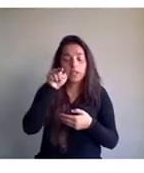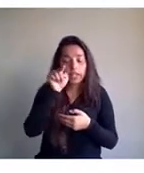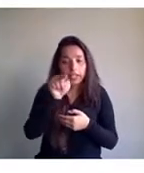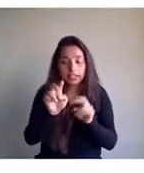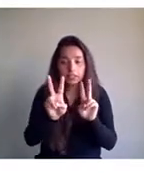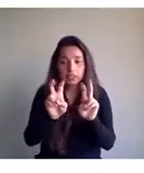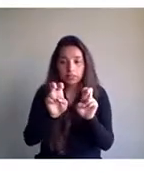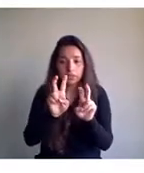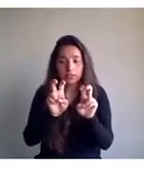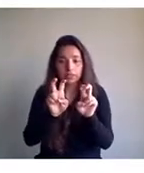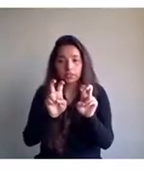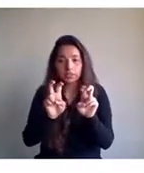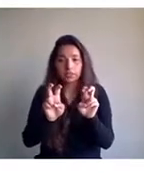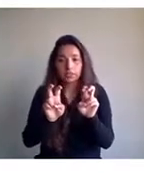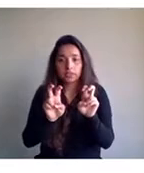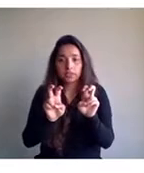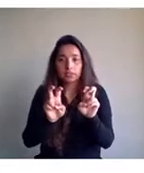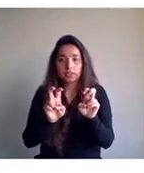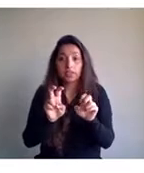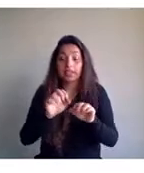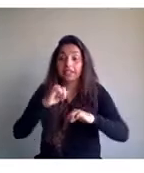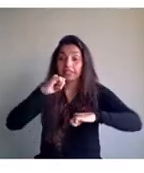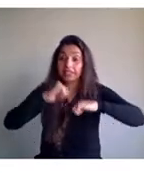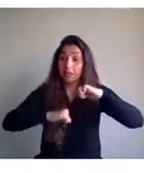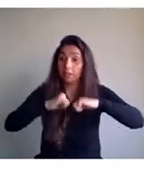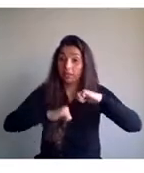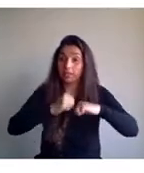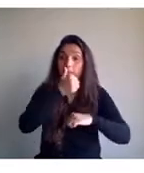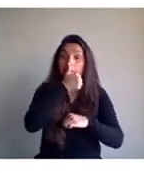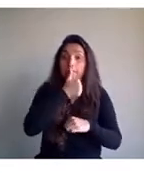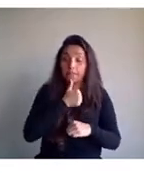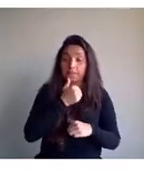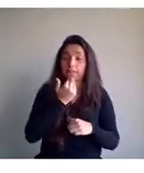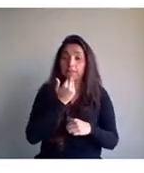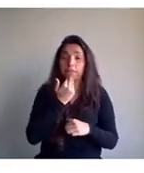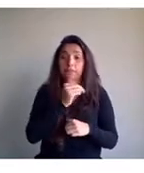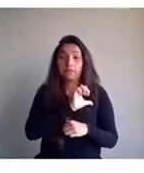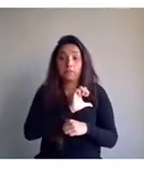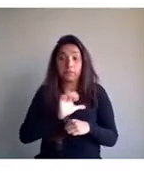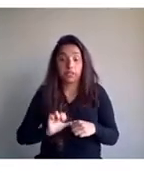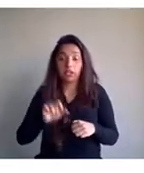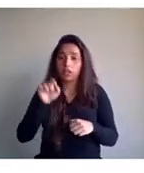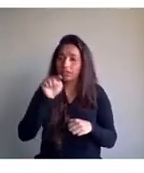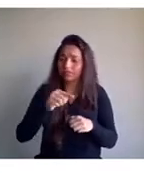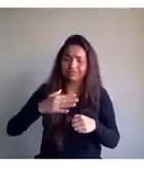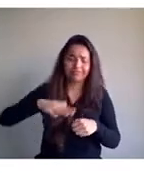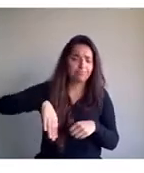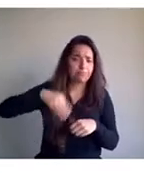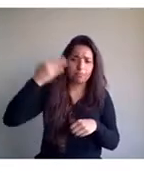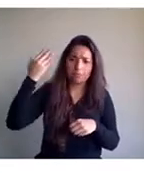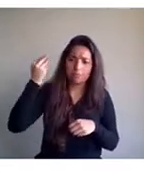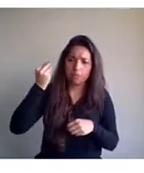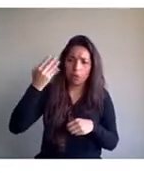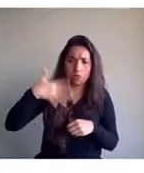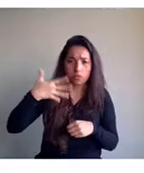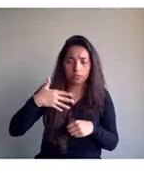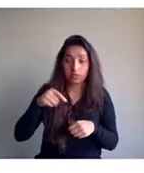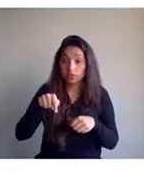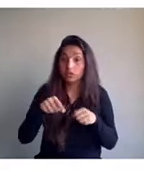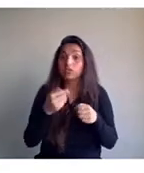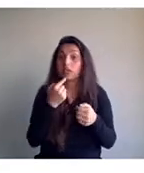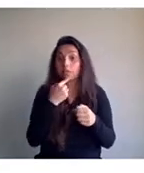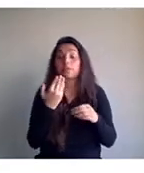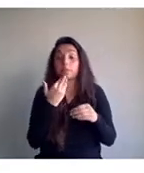discapacidad en la empresa es un elemento crucial y es algo de lo que vamos a discutir precisamente a lo largo de estas jornadas de